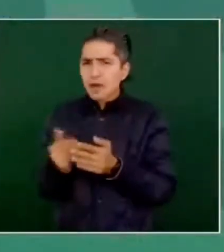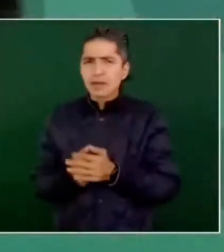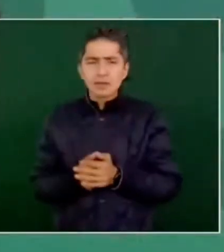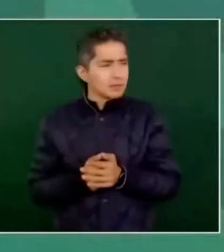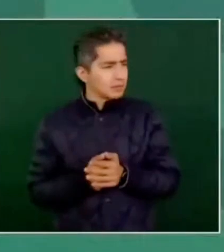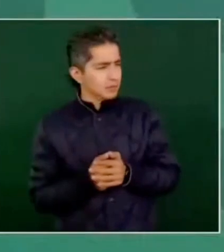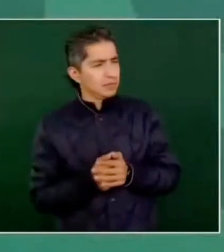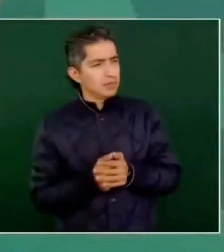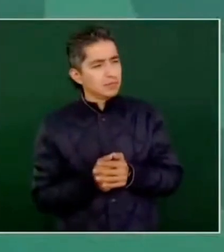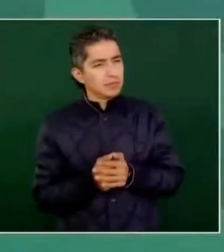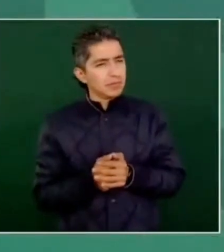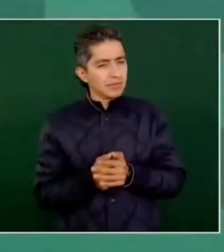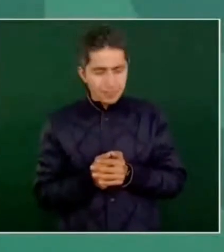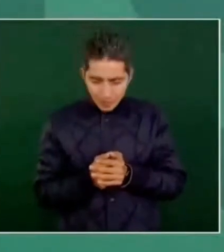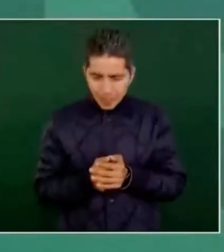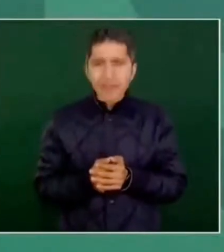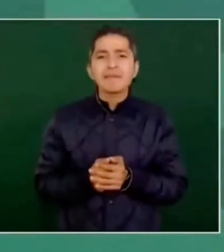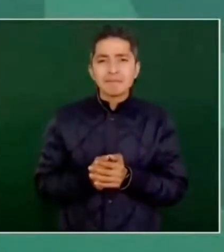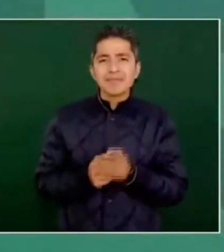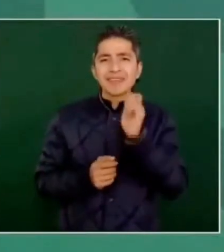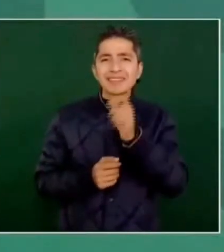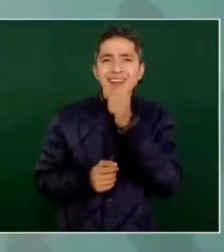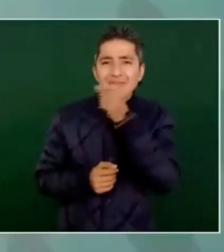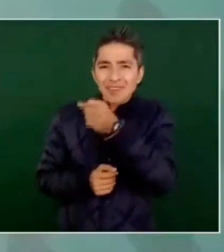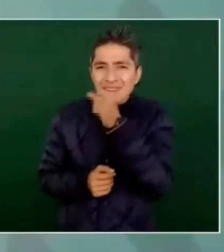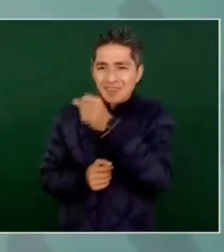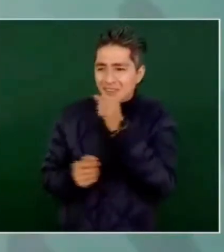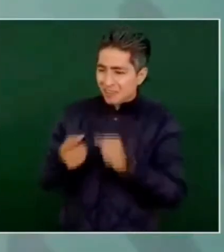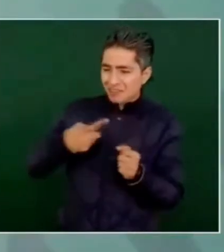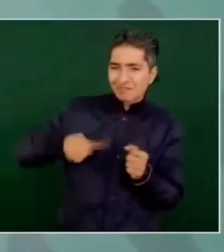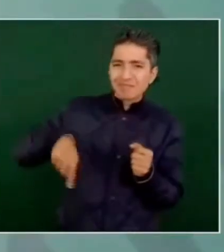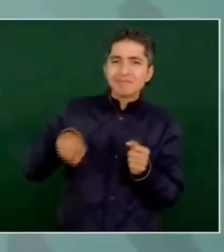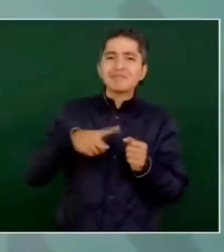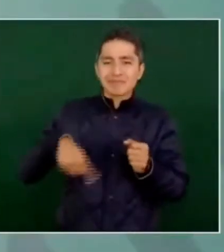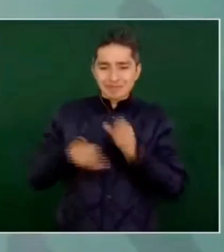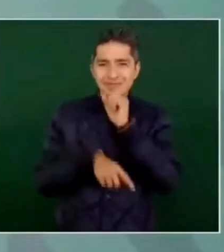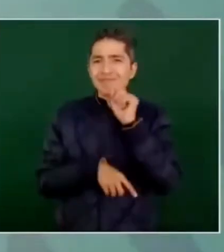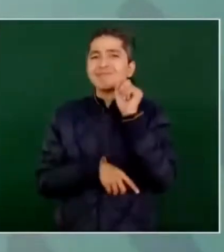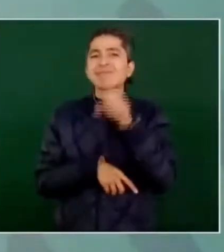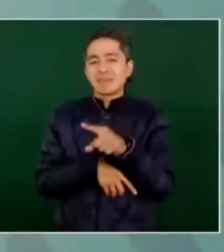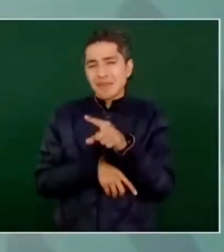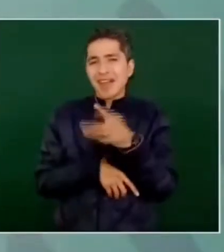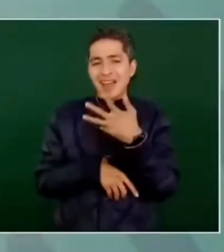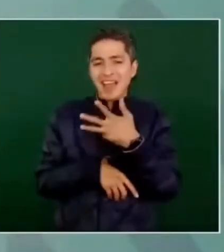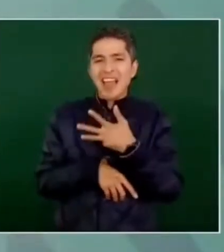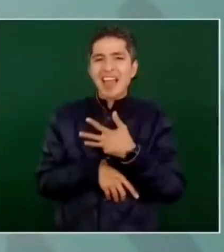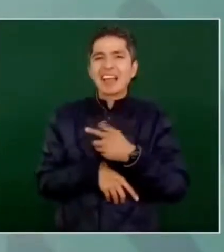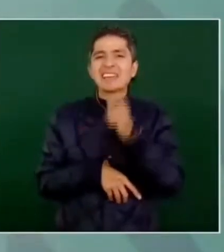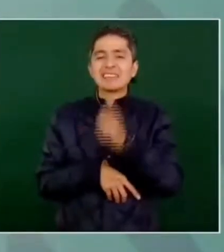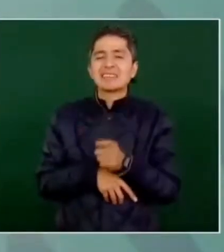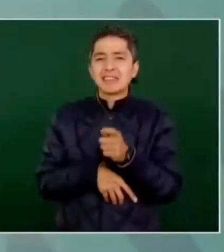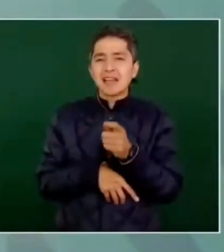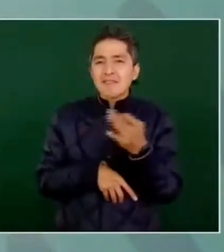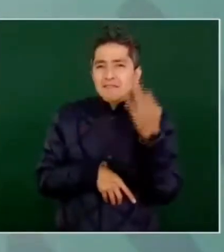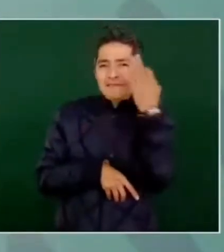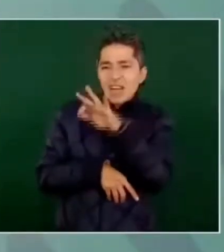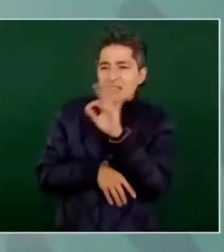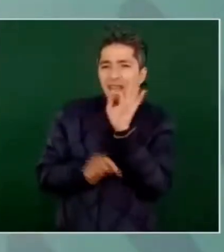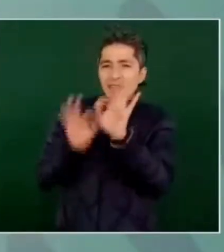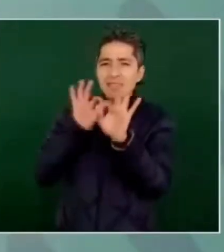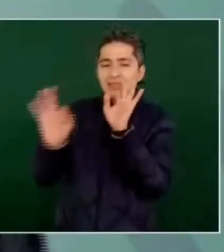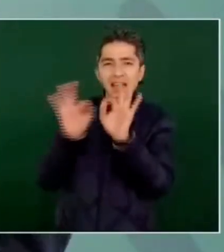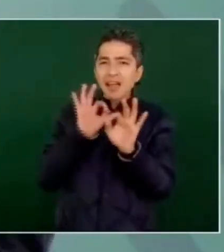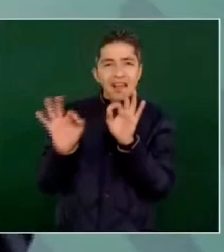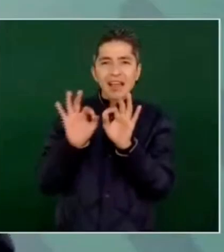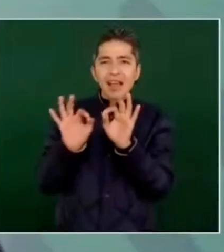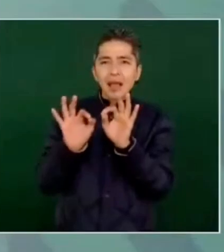pero también en el AMPA del periodismo se aplica la máxima de que la calumnia, cuando no mancha,